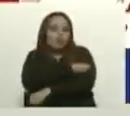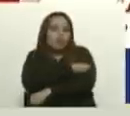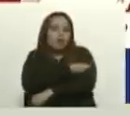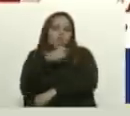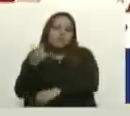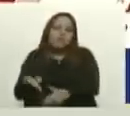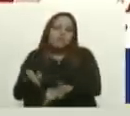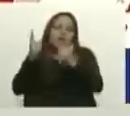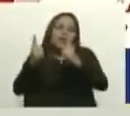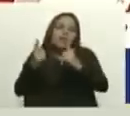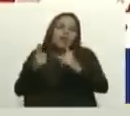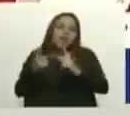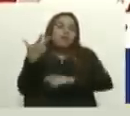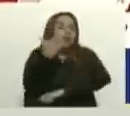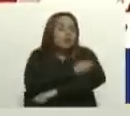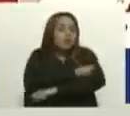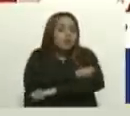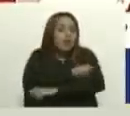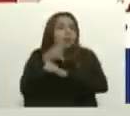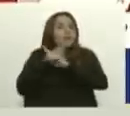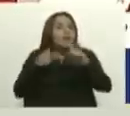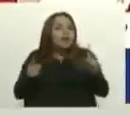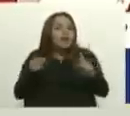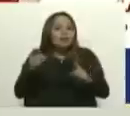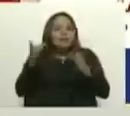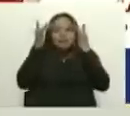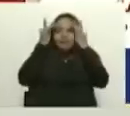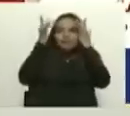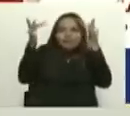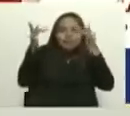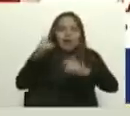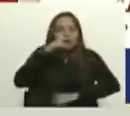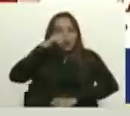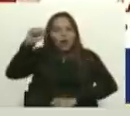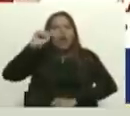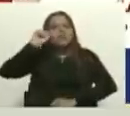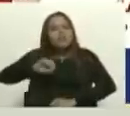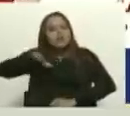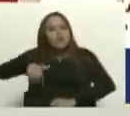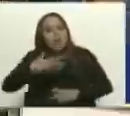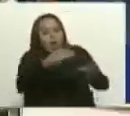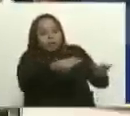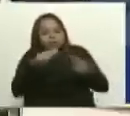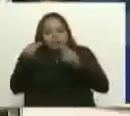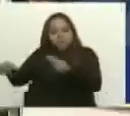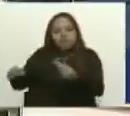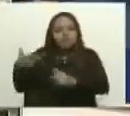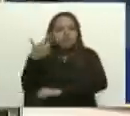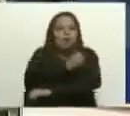a las vacunas, pero no contaban con la astucia de Nicolás Maduro, que sí pudo traer las vacunas a Venezuela.